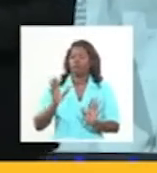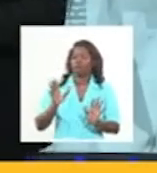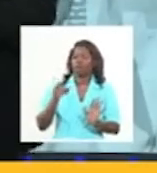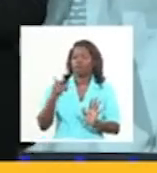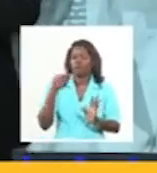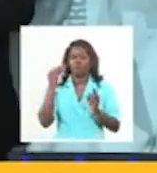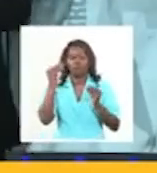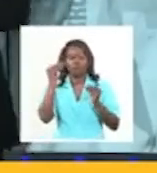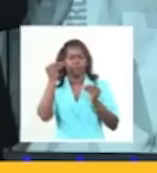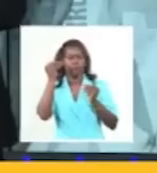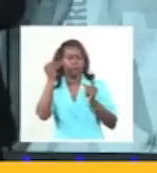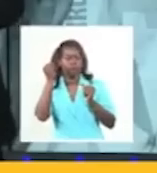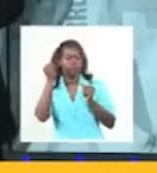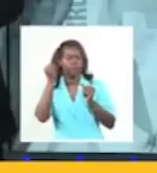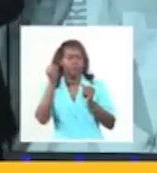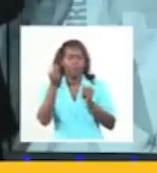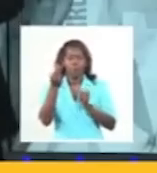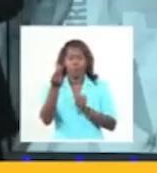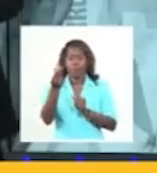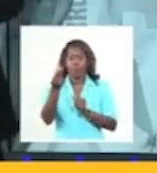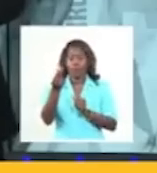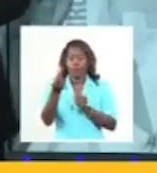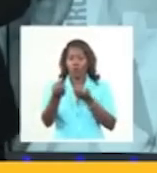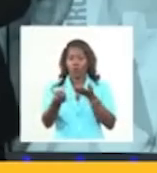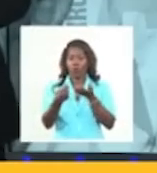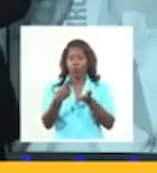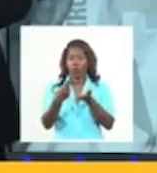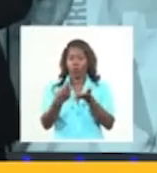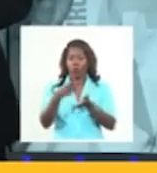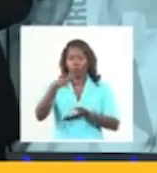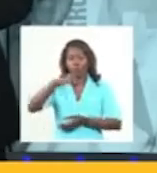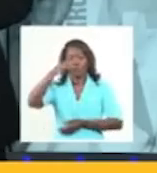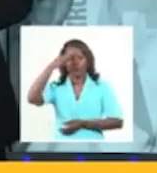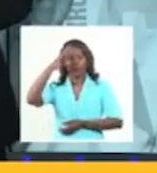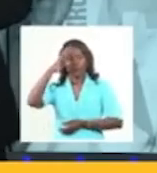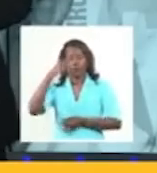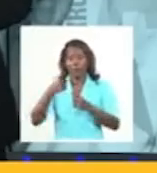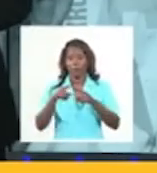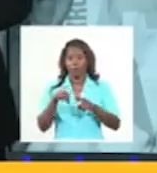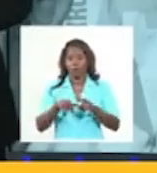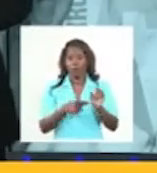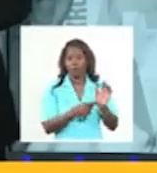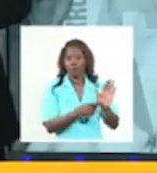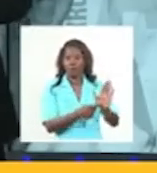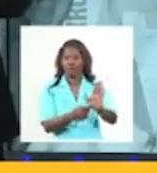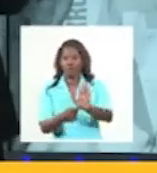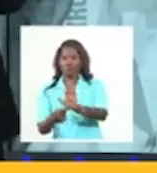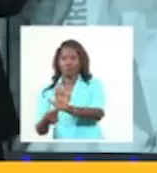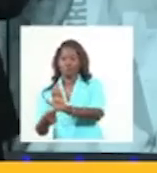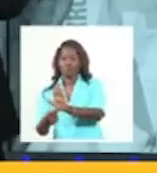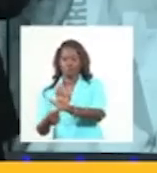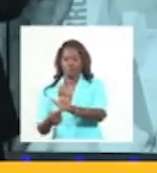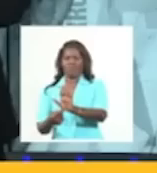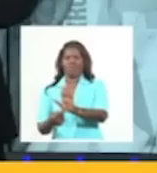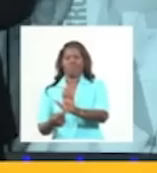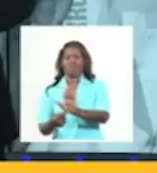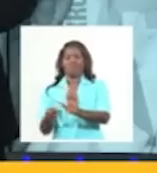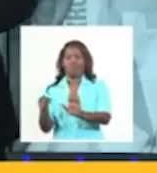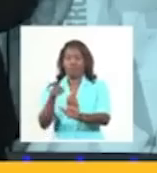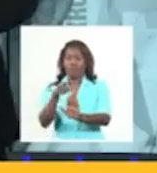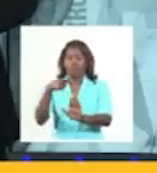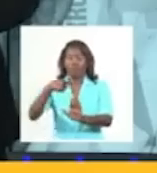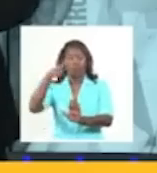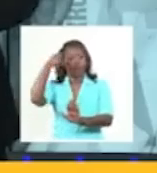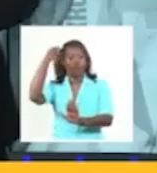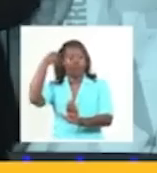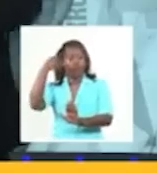y en la manera en la que inventa y crea fake news. Asimismo, como